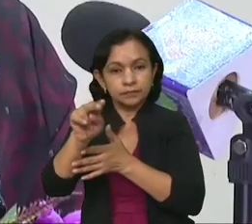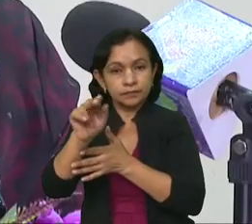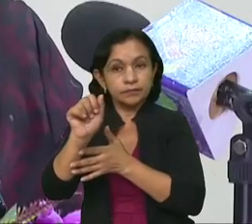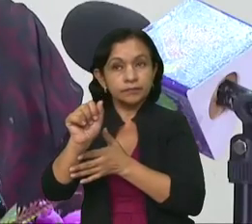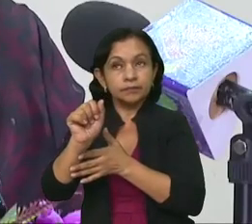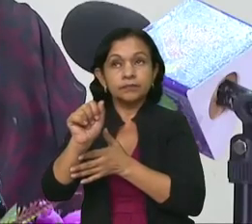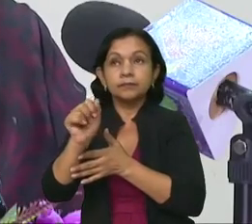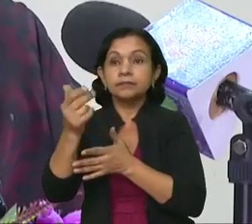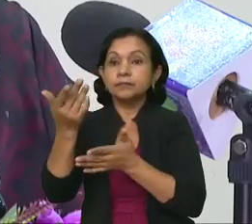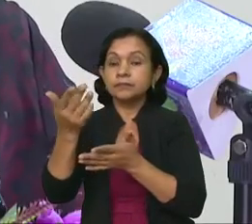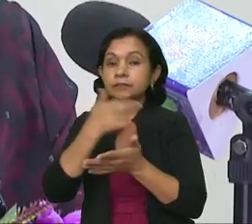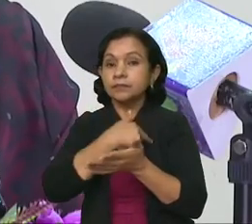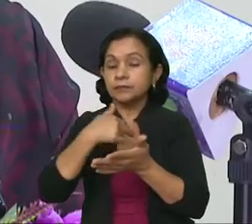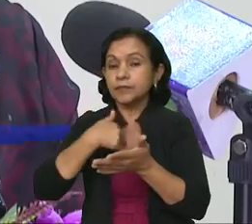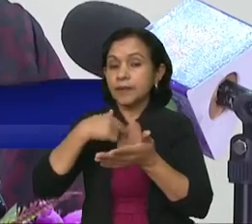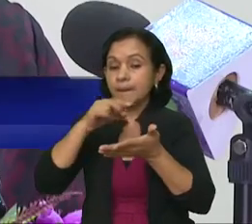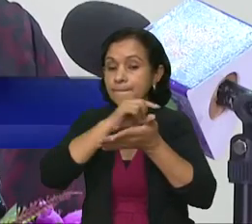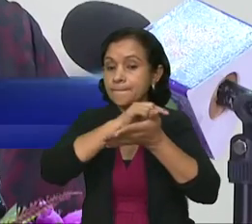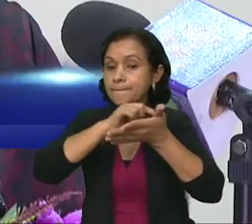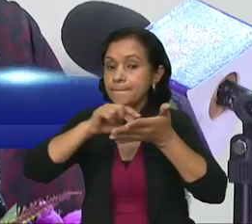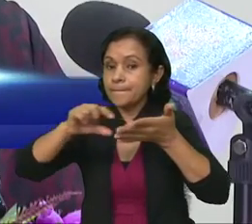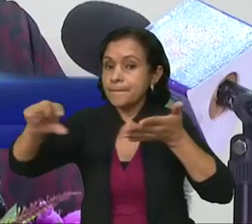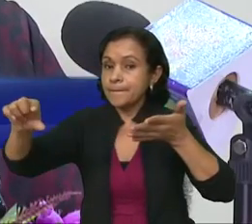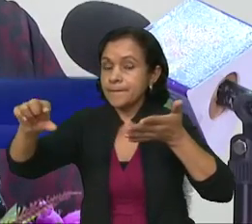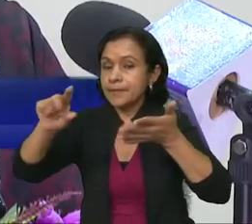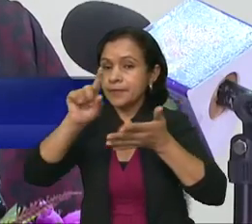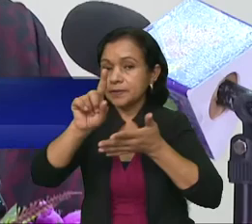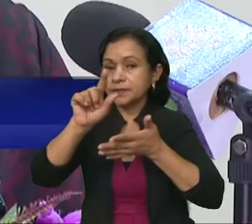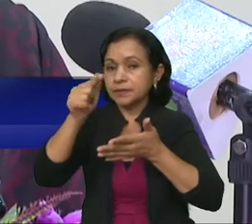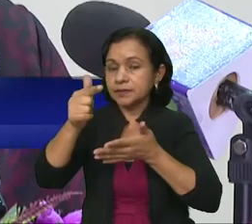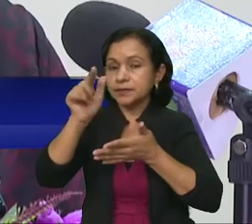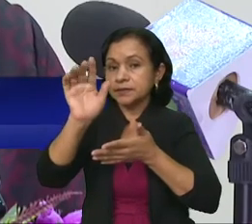En el caso de la madera, salió